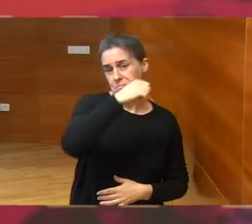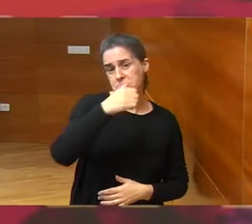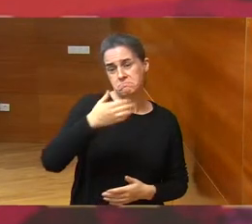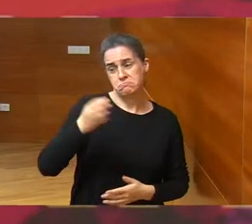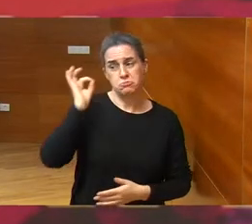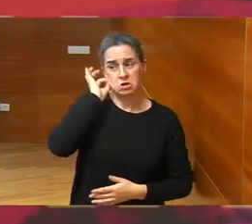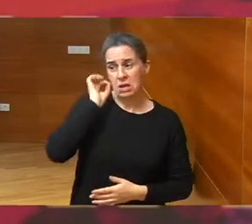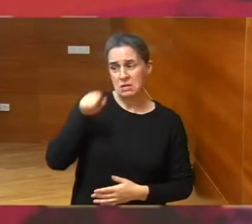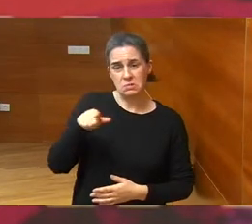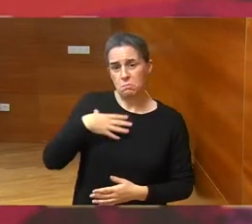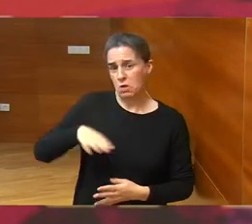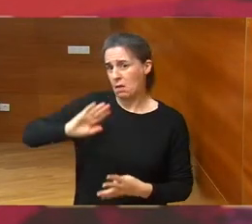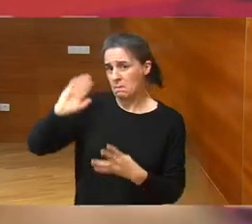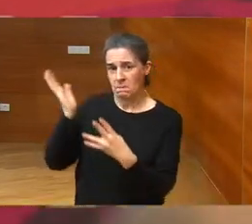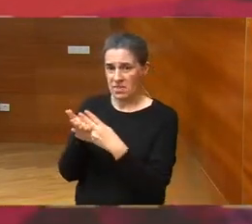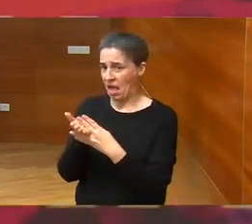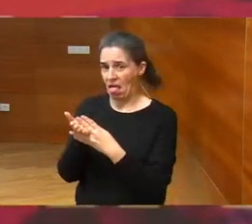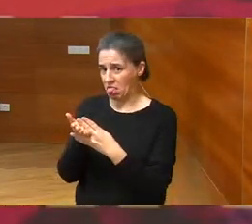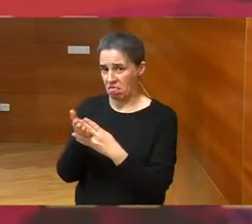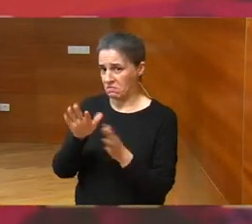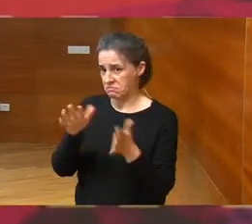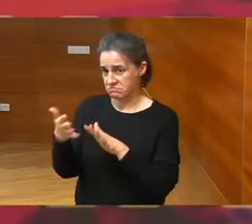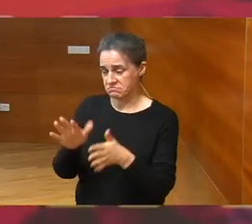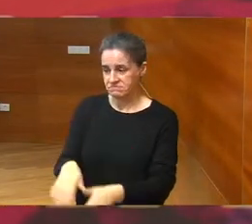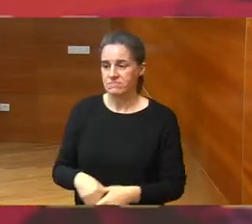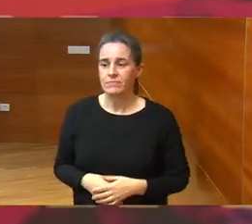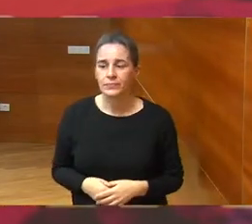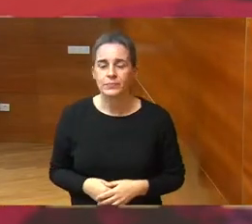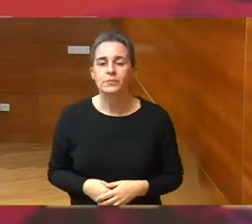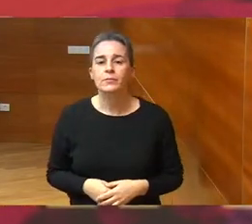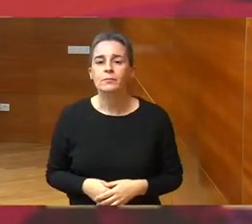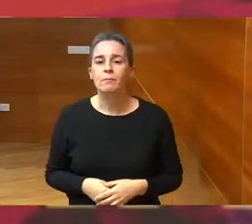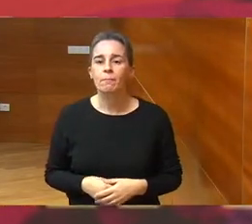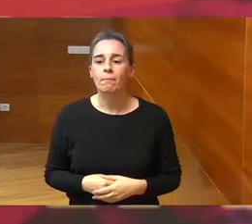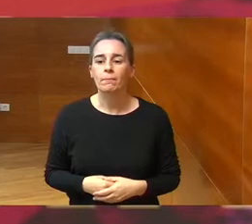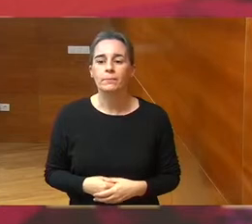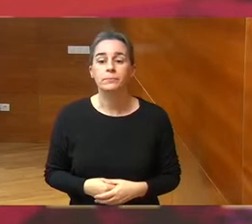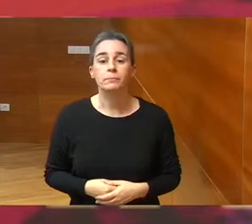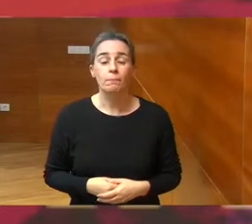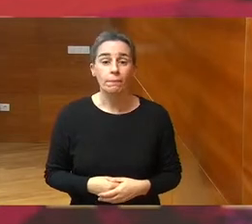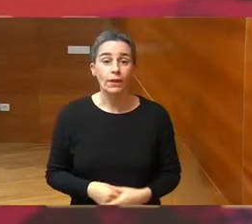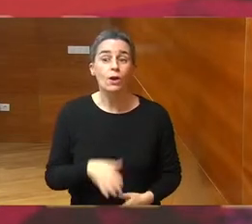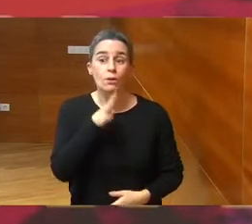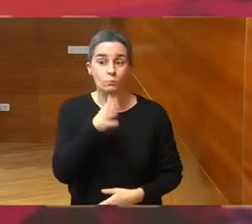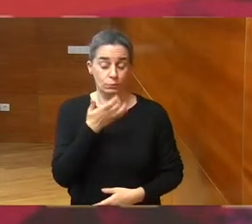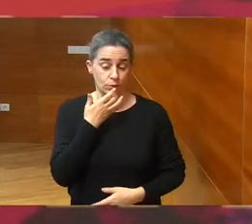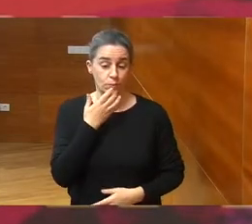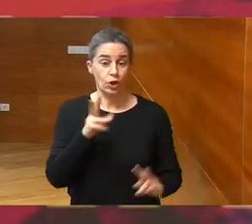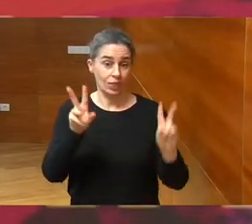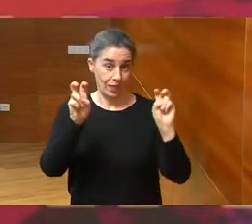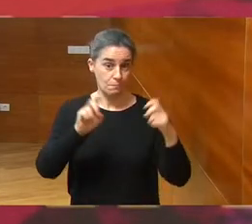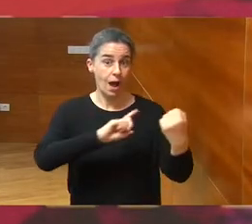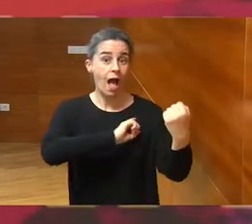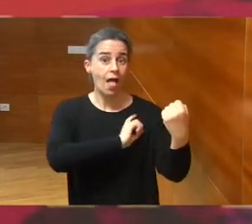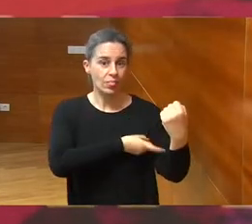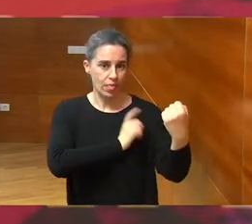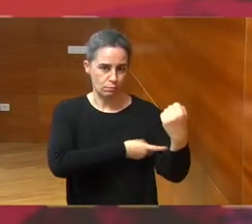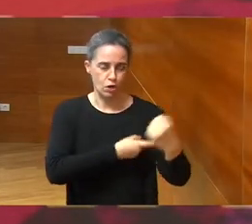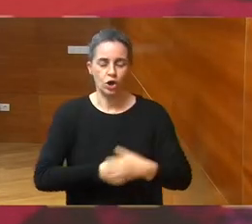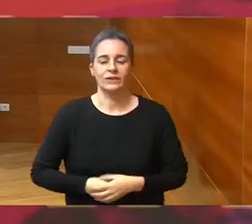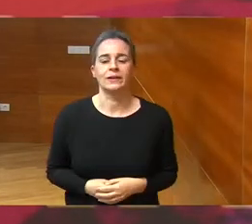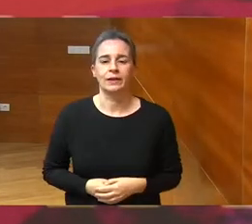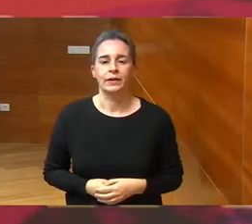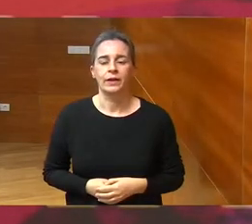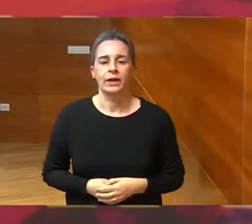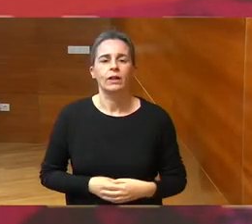sí sí sí con respecto por ejemplo deportes era muy